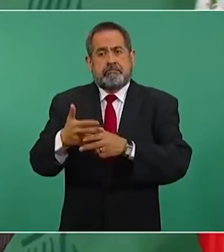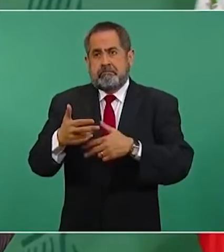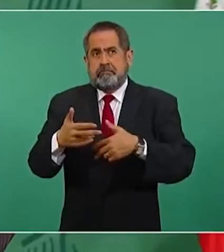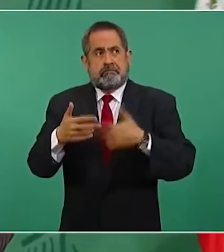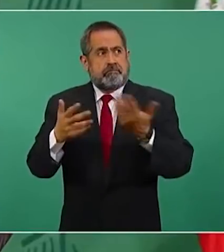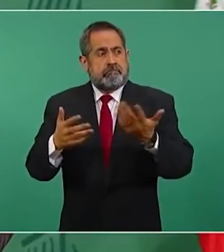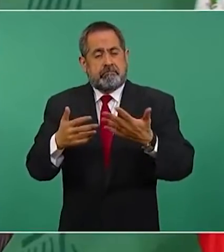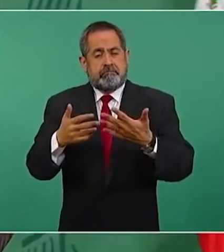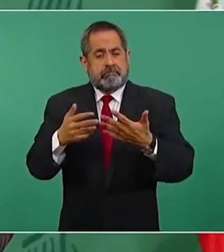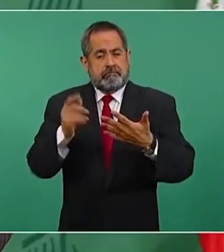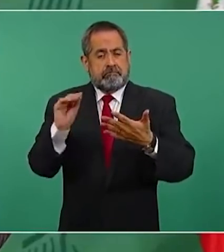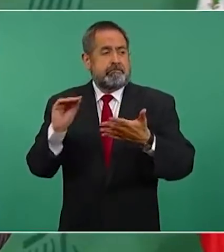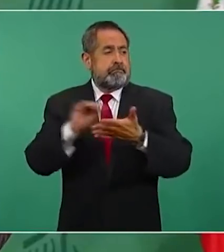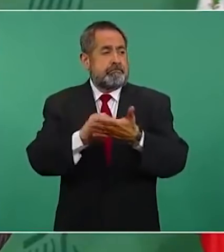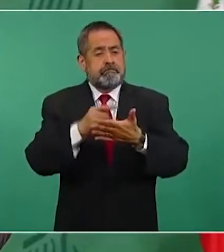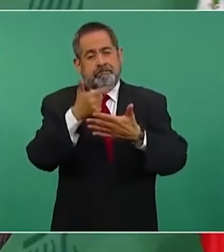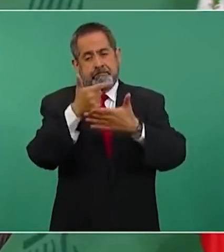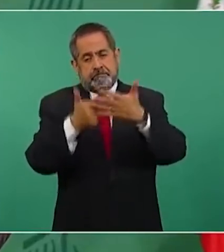en lista